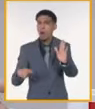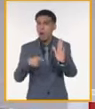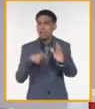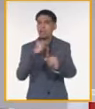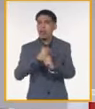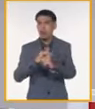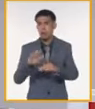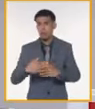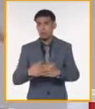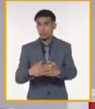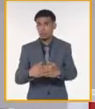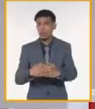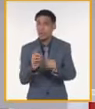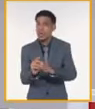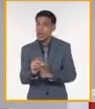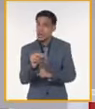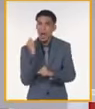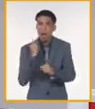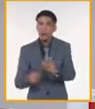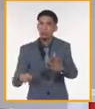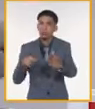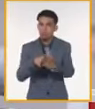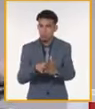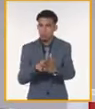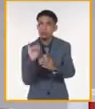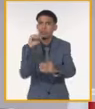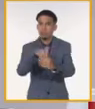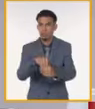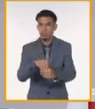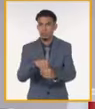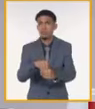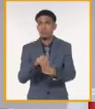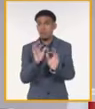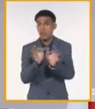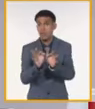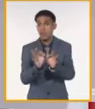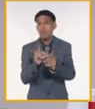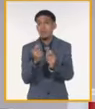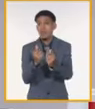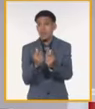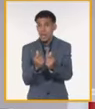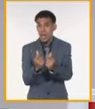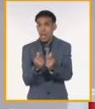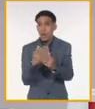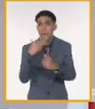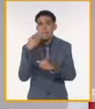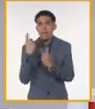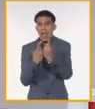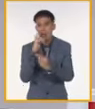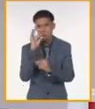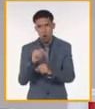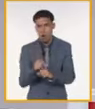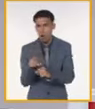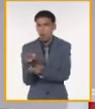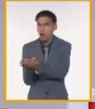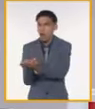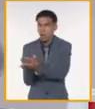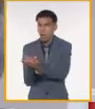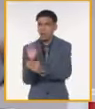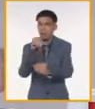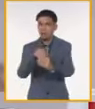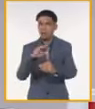embarazada y automáticamente se le reintegra Entonces no hay que rescindir el contrato un dinero que va a perder que no pierde ese dinero y a veces y